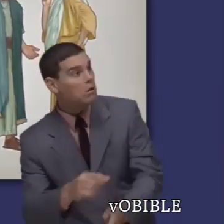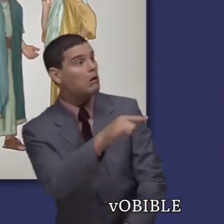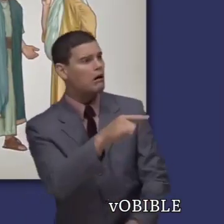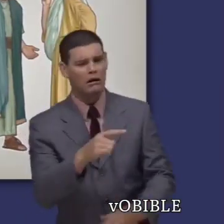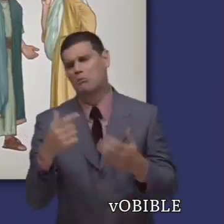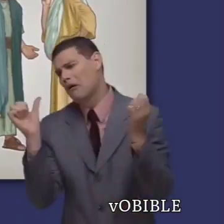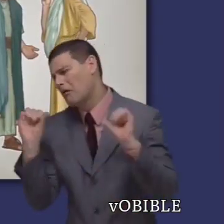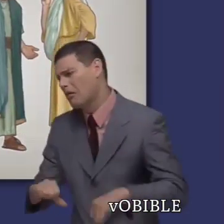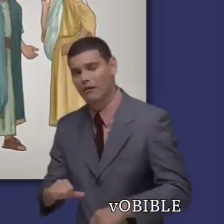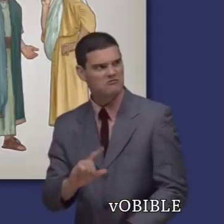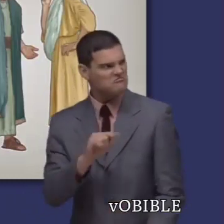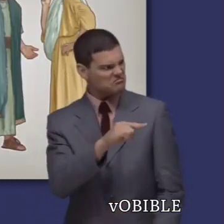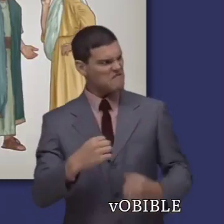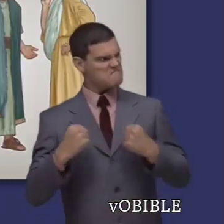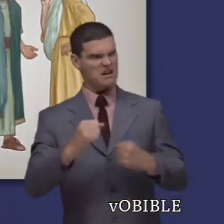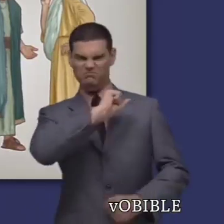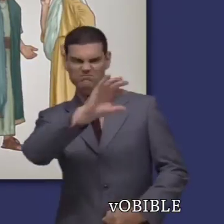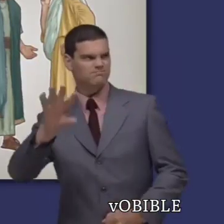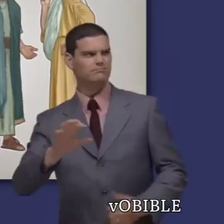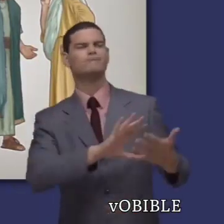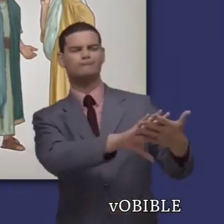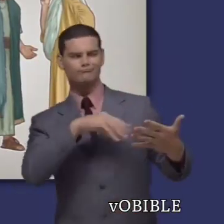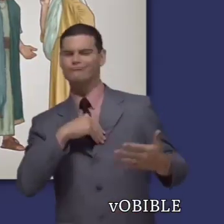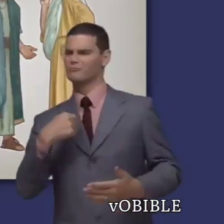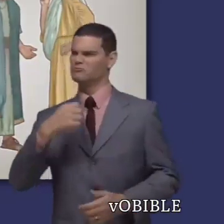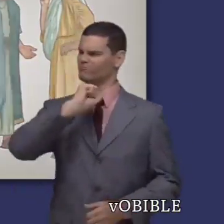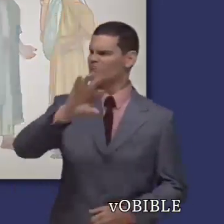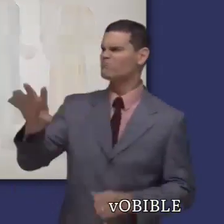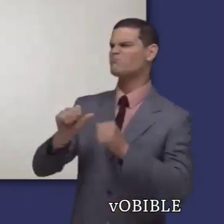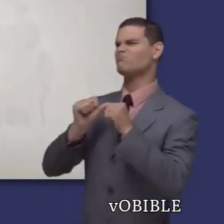fortalecido a los hermanos para hablar de la palabra de Dios sin miedo.